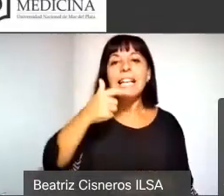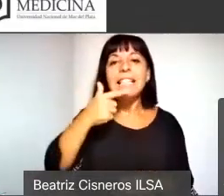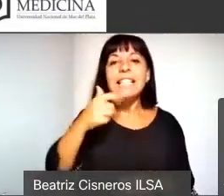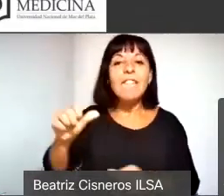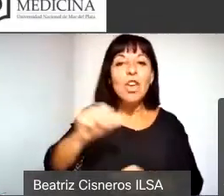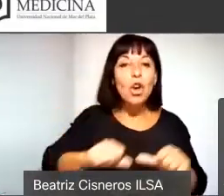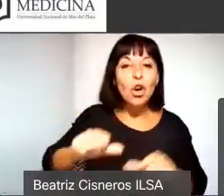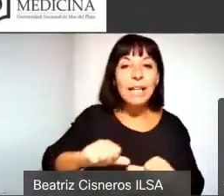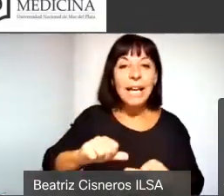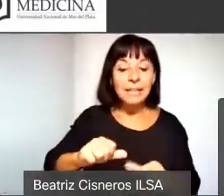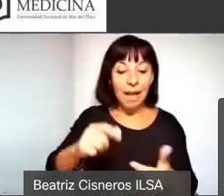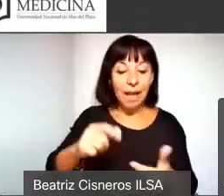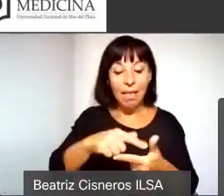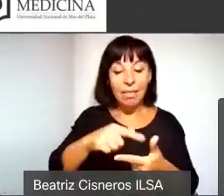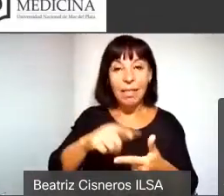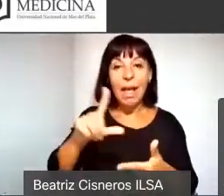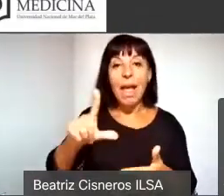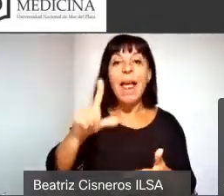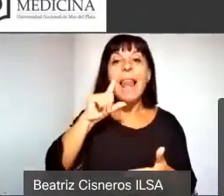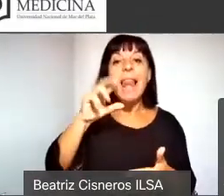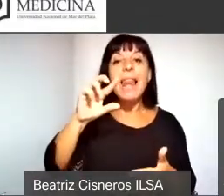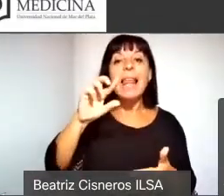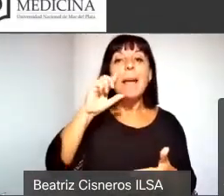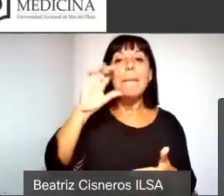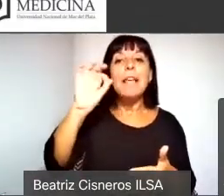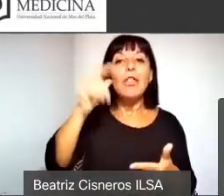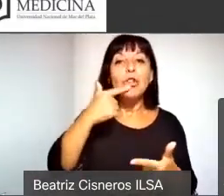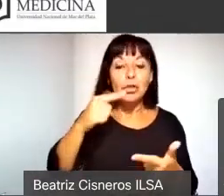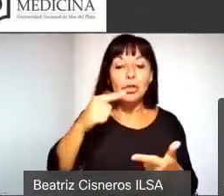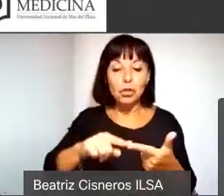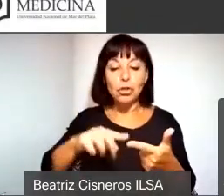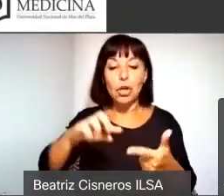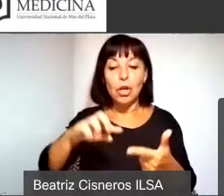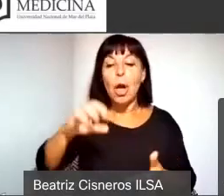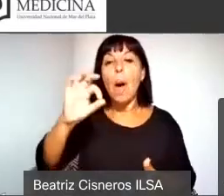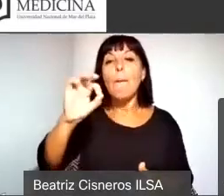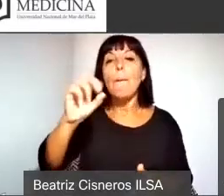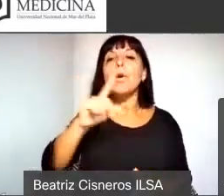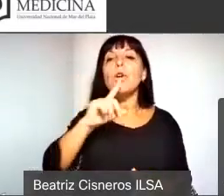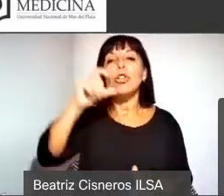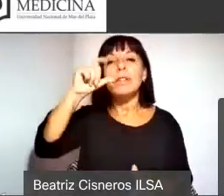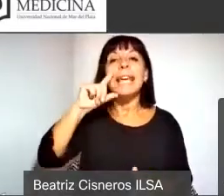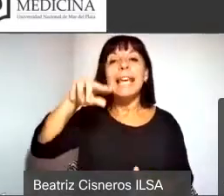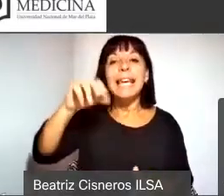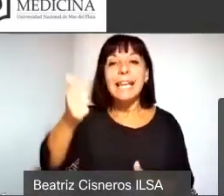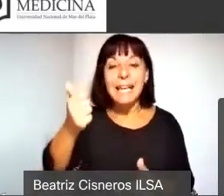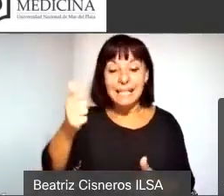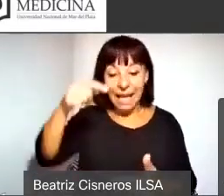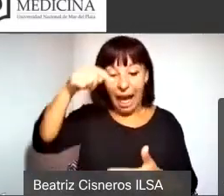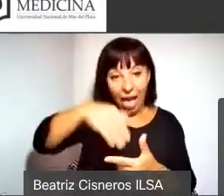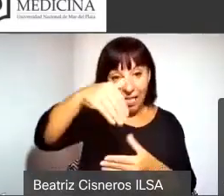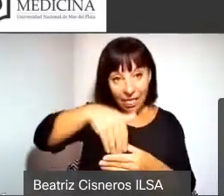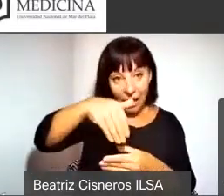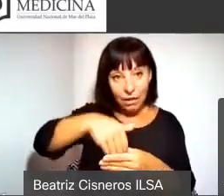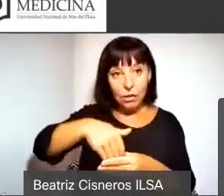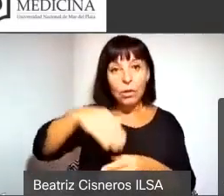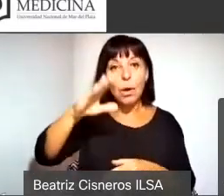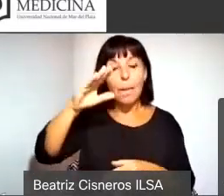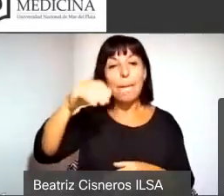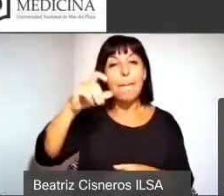lípidos y proteínas. Los lípidos y las proteínas conforman las membranas biológicas.